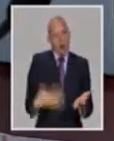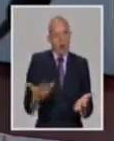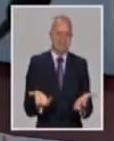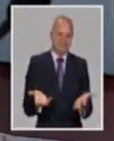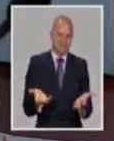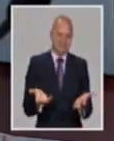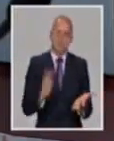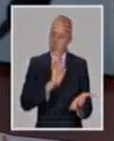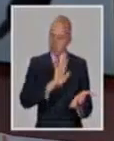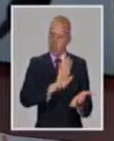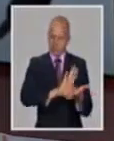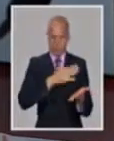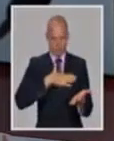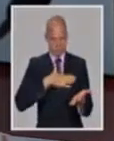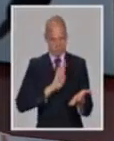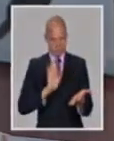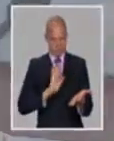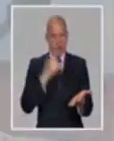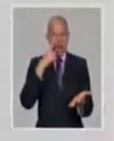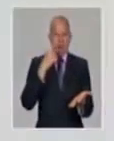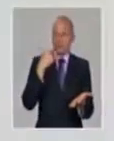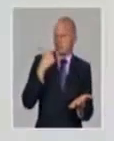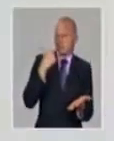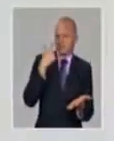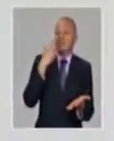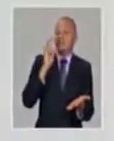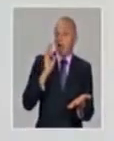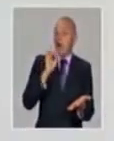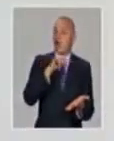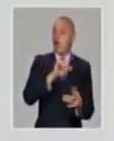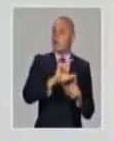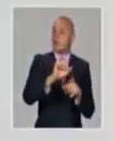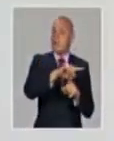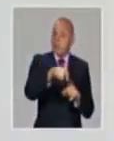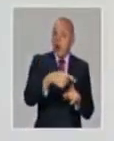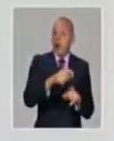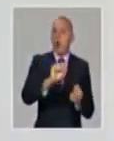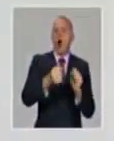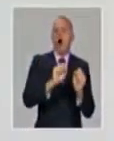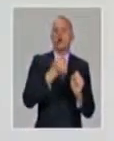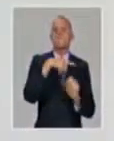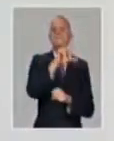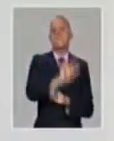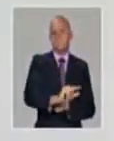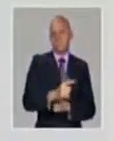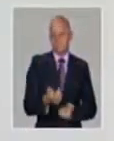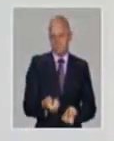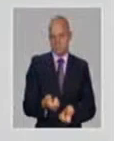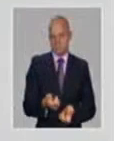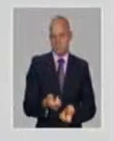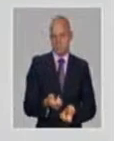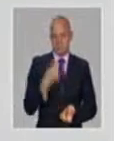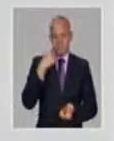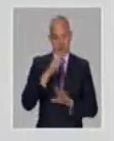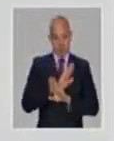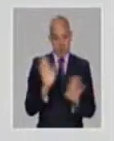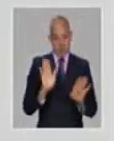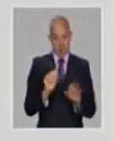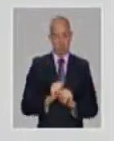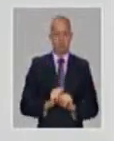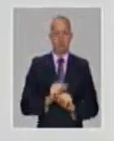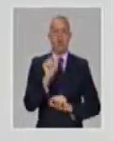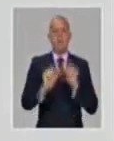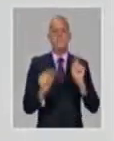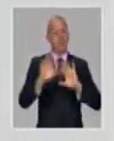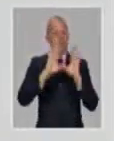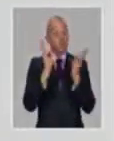estar mostrando en pantalla, importante, con la aplicación al sector agropecuario, primero a todas las